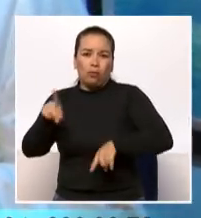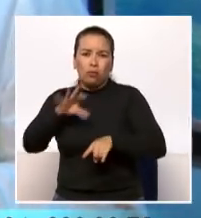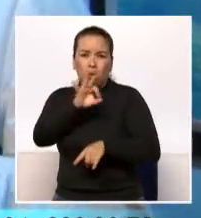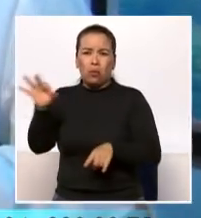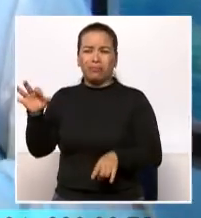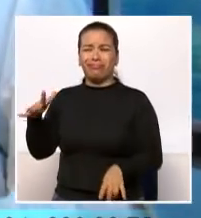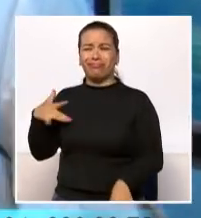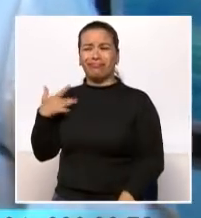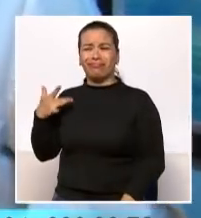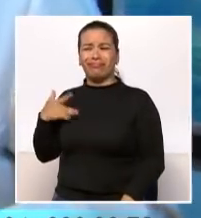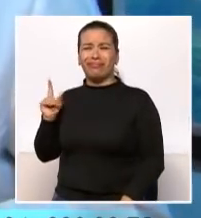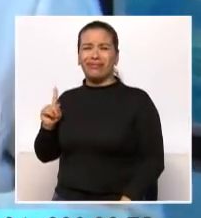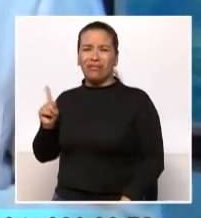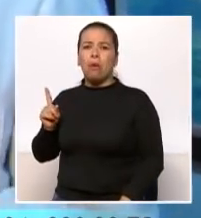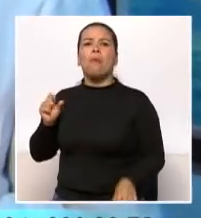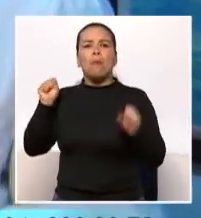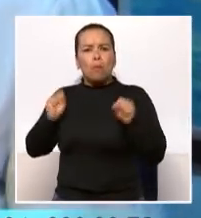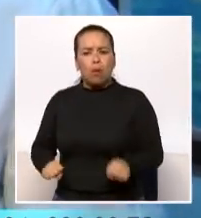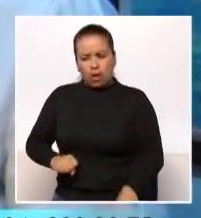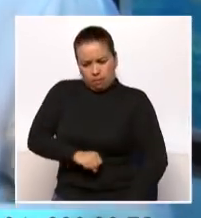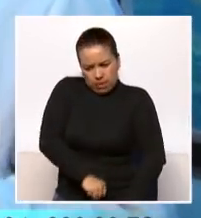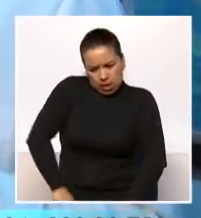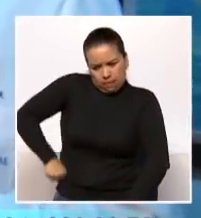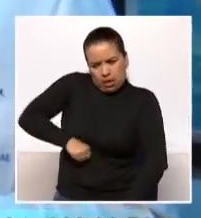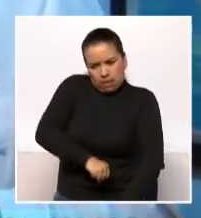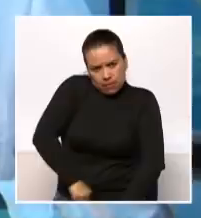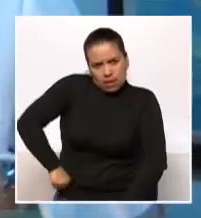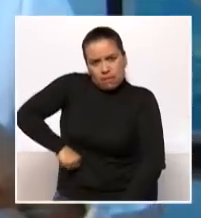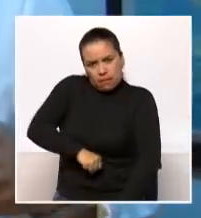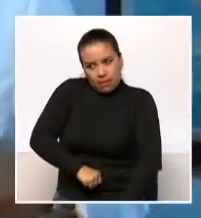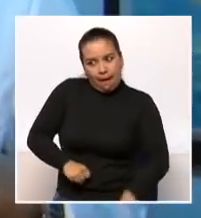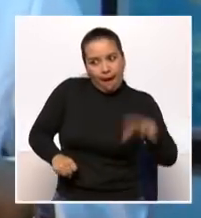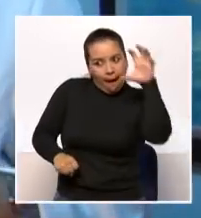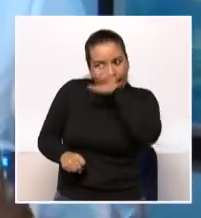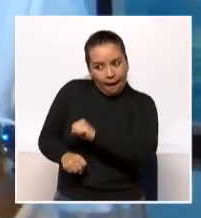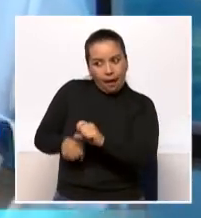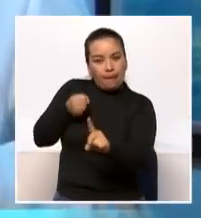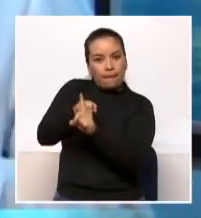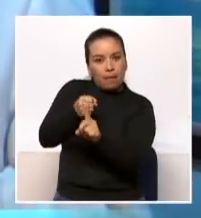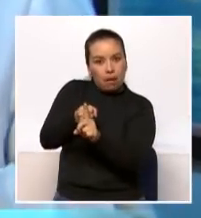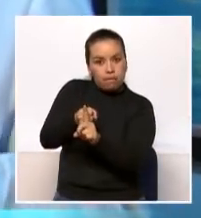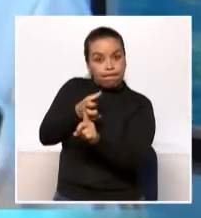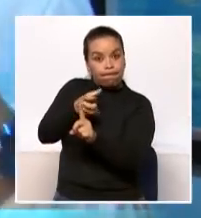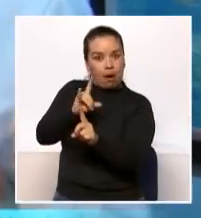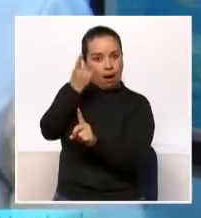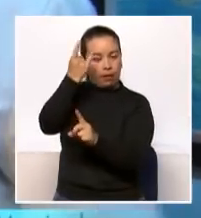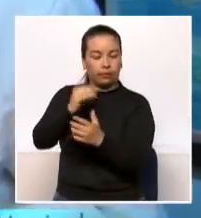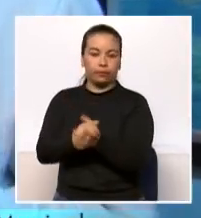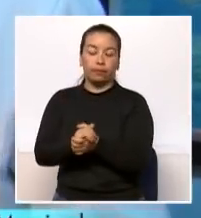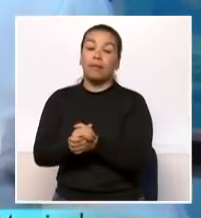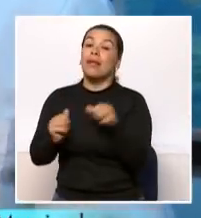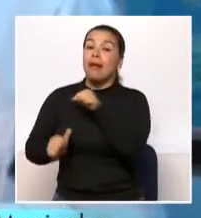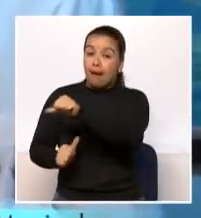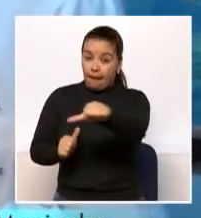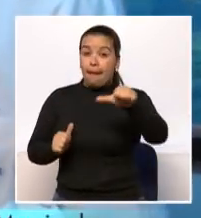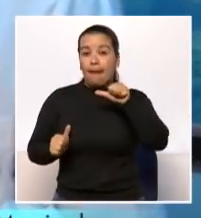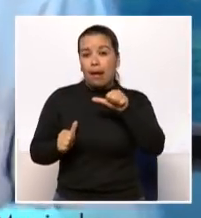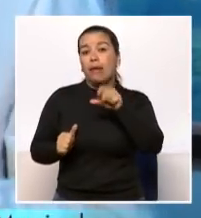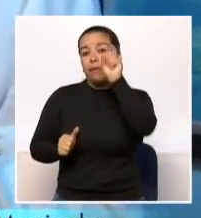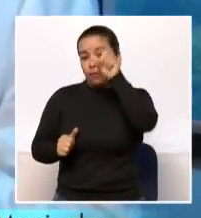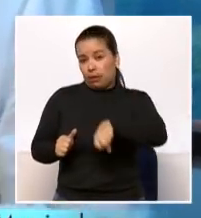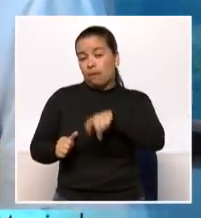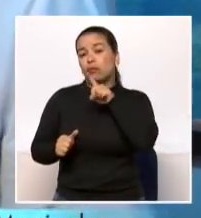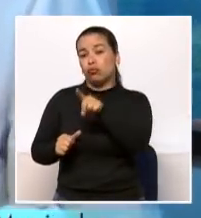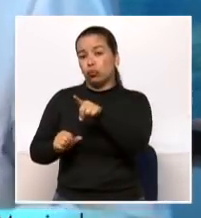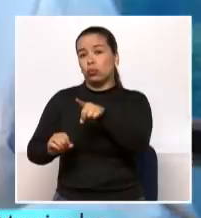molesto. Observar y poder servir como tamizaje para encontrar una próstata aumentada de tamaño. Y en las mujeres, obviamente, el examen